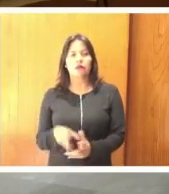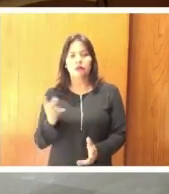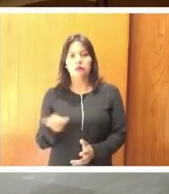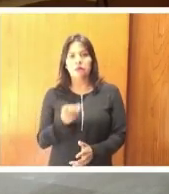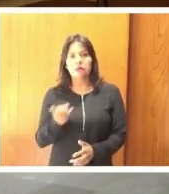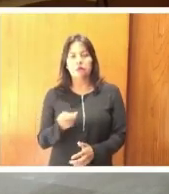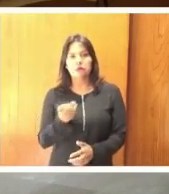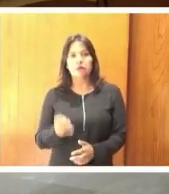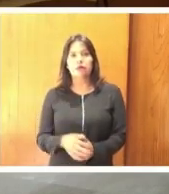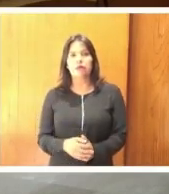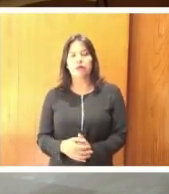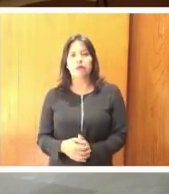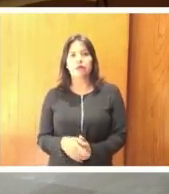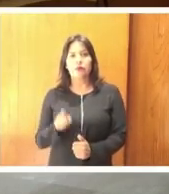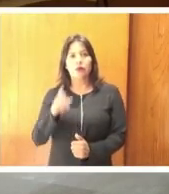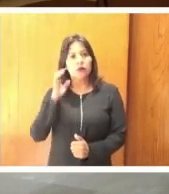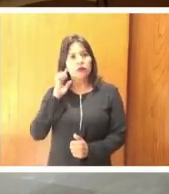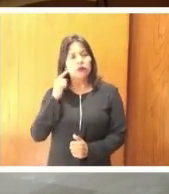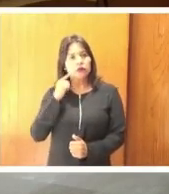¿Nos escuchas, Gustavo?